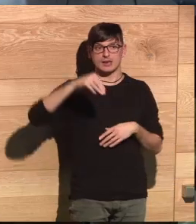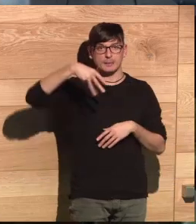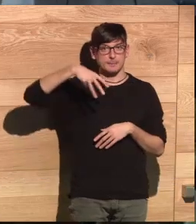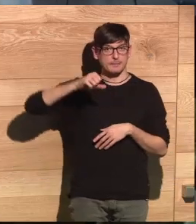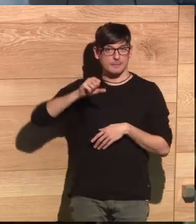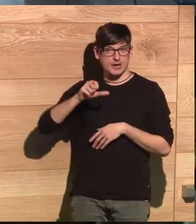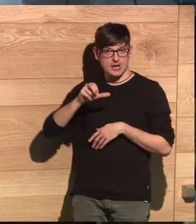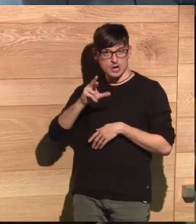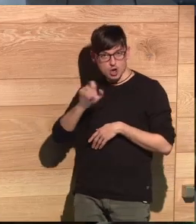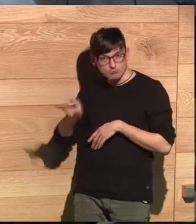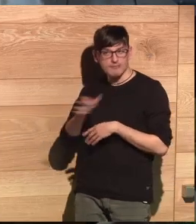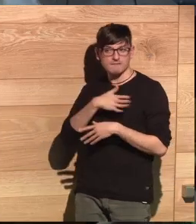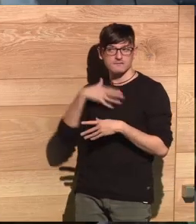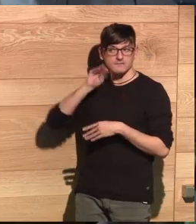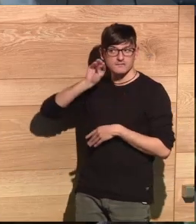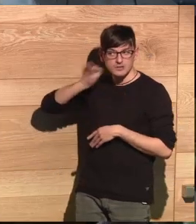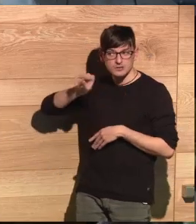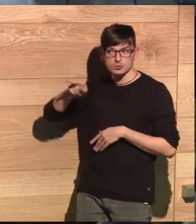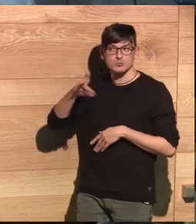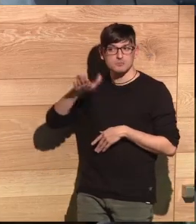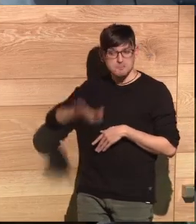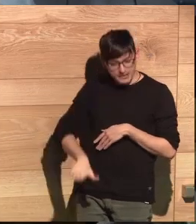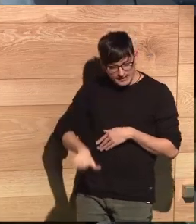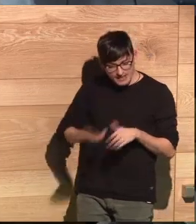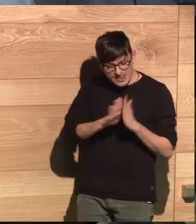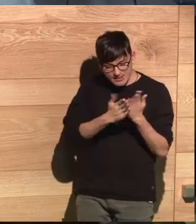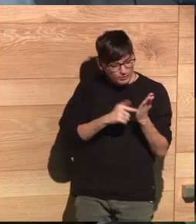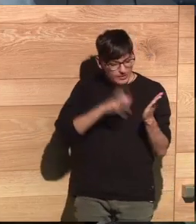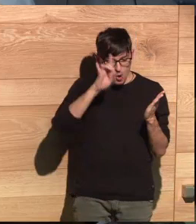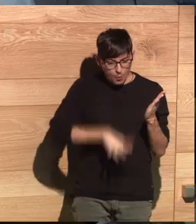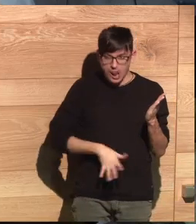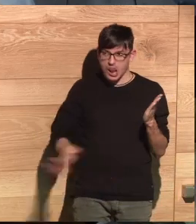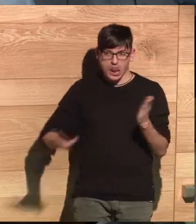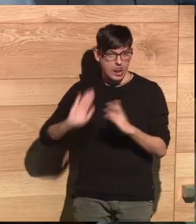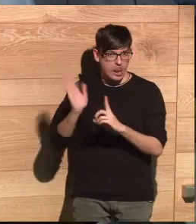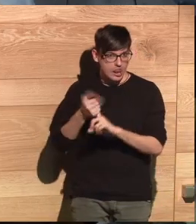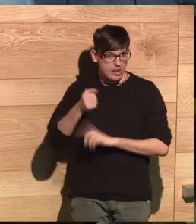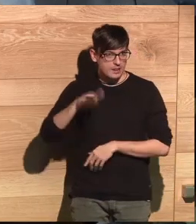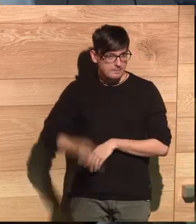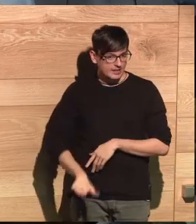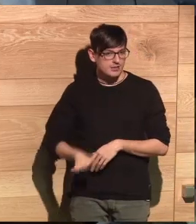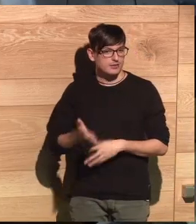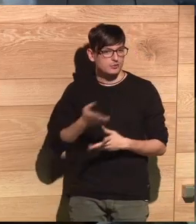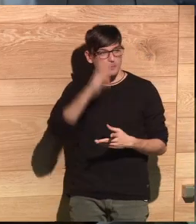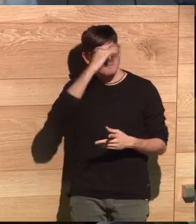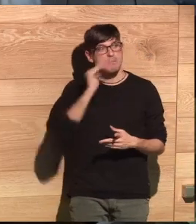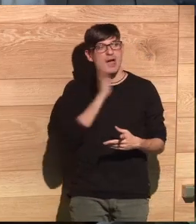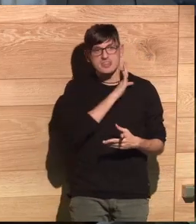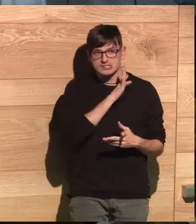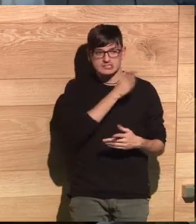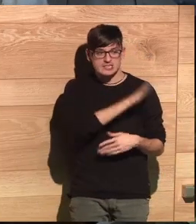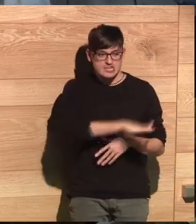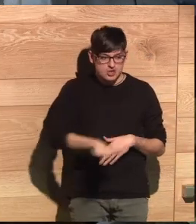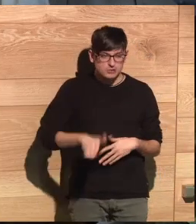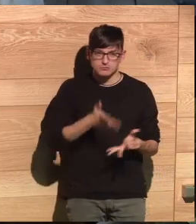para preguntarte precisamente si a ti te habría gustado tener un libro así en tus manos y qué mensaje le darías a esos padres y esos niños que se